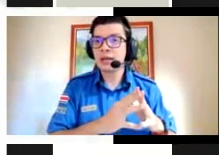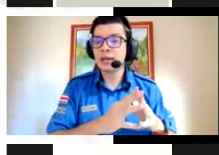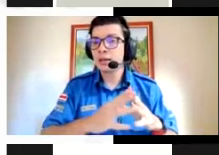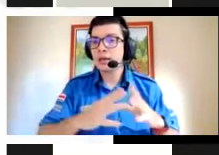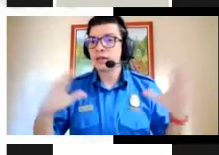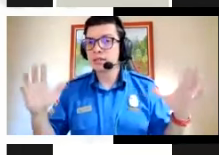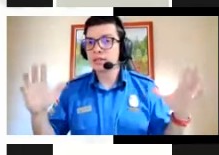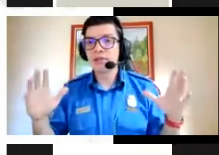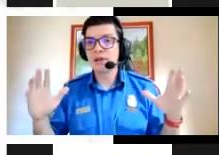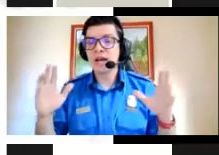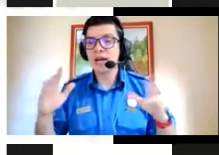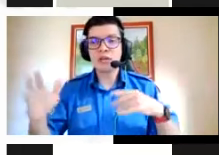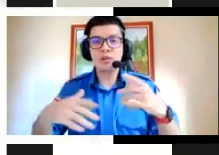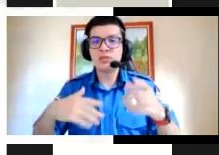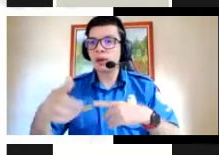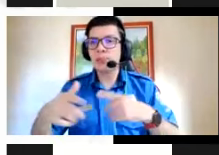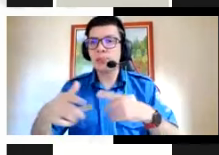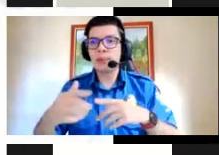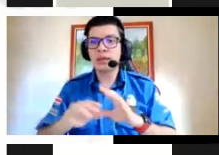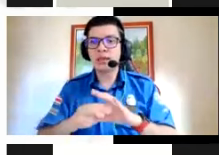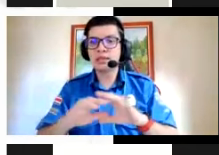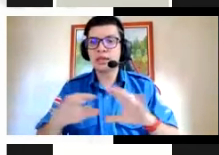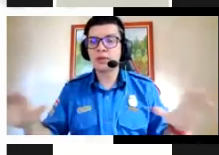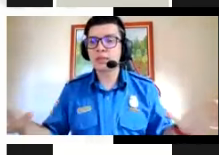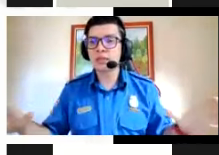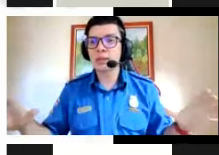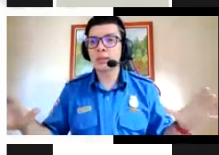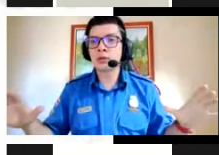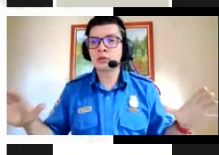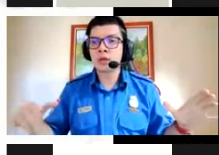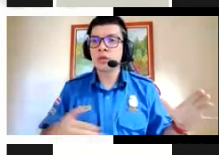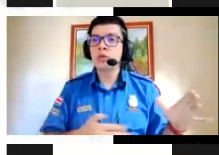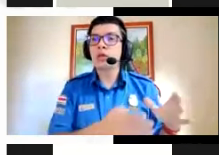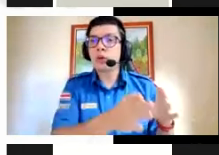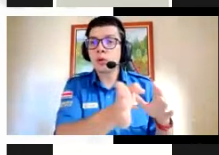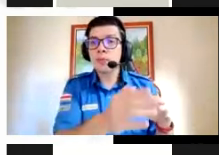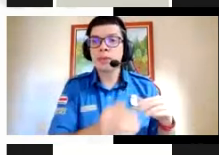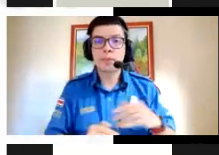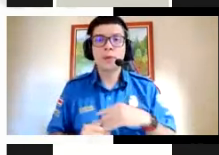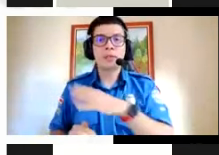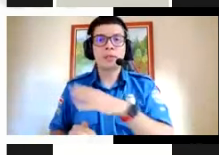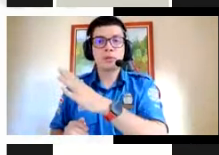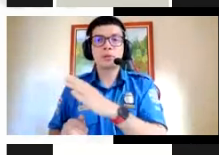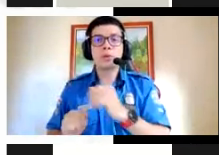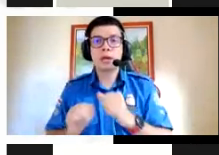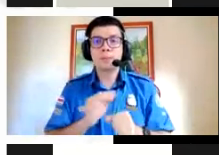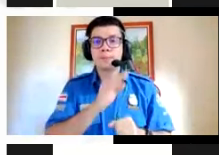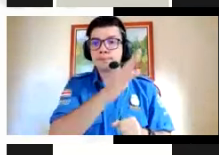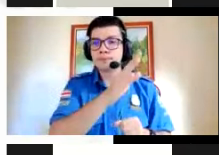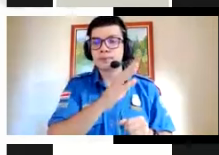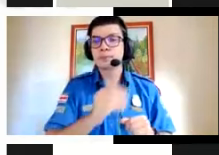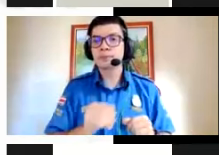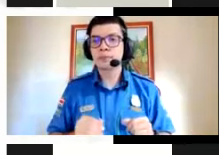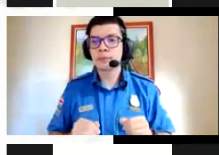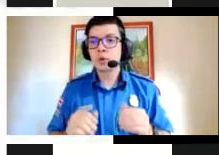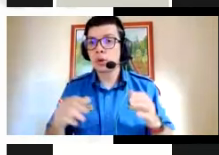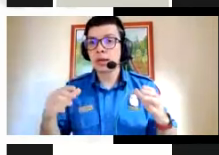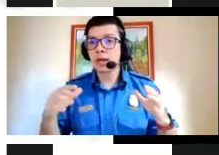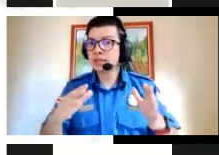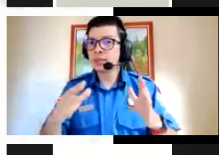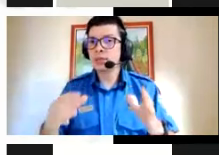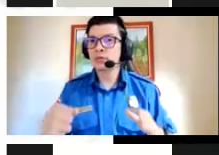aire se va a diluir rápidamente y si a 90 centímetros no tengo cómo meterme a una estructura